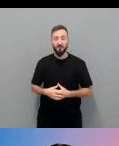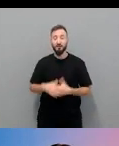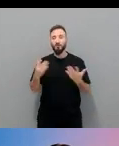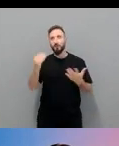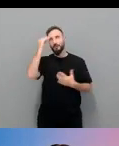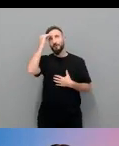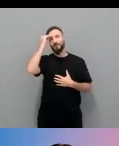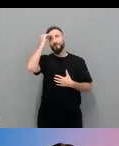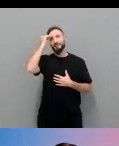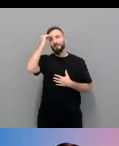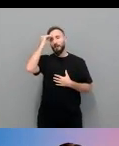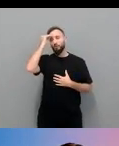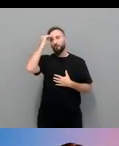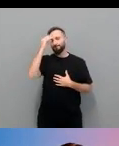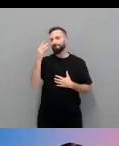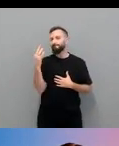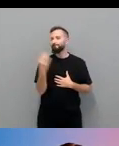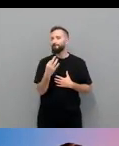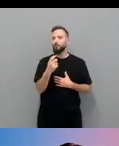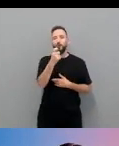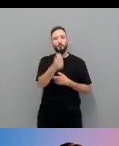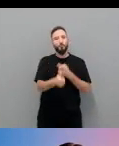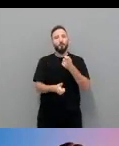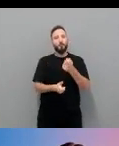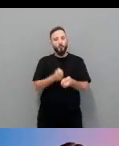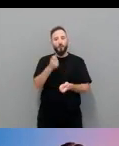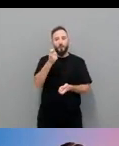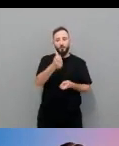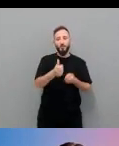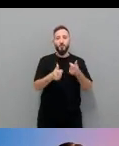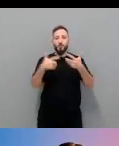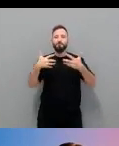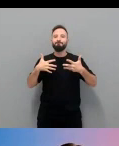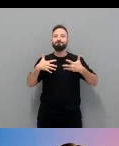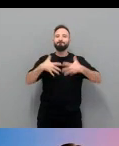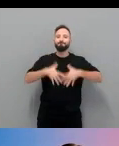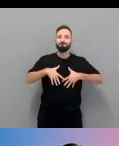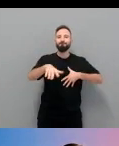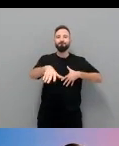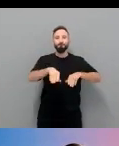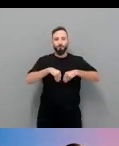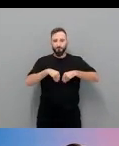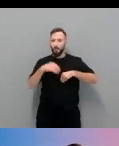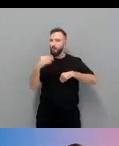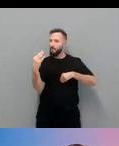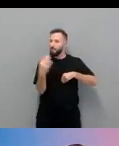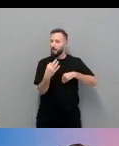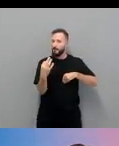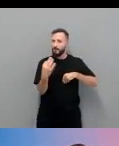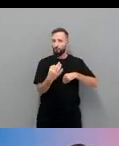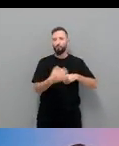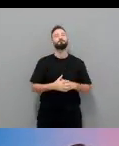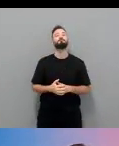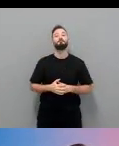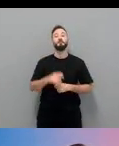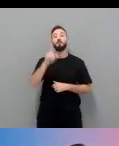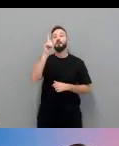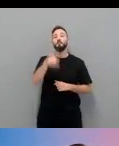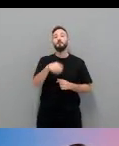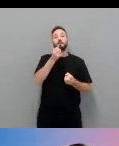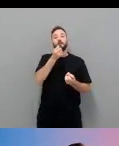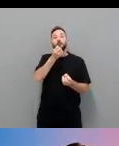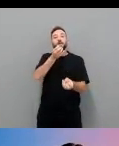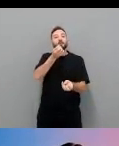en que tendremos que ir haciéndonos con ellos, ¿vale? Os voy a indicar simplemente